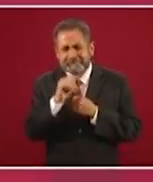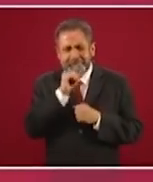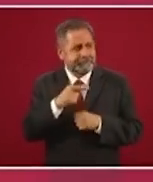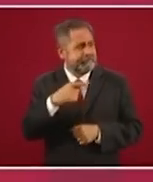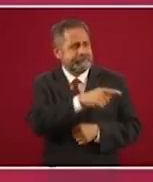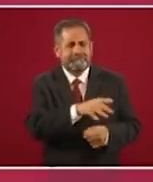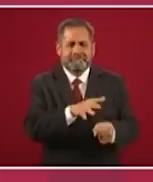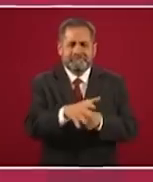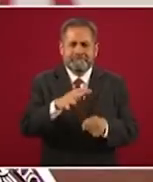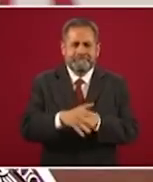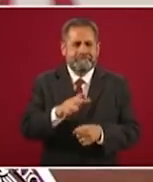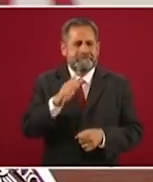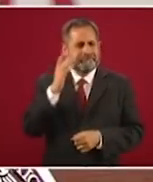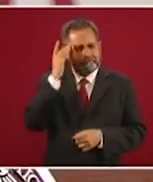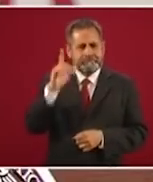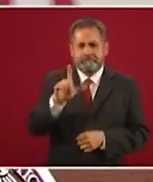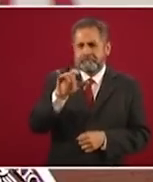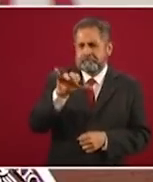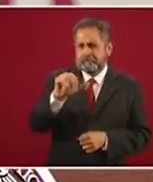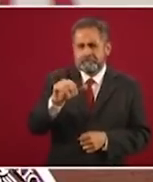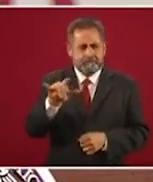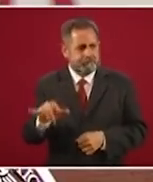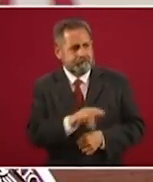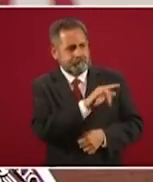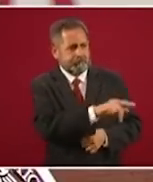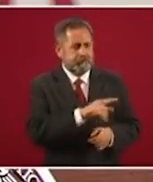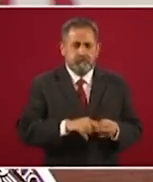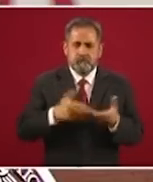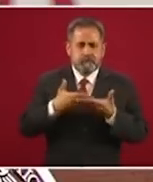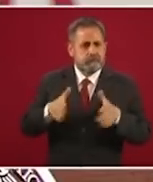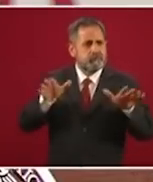Existe Santa Lucía, existe el actual aeropuerto,